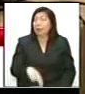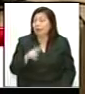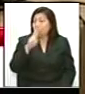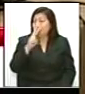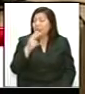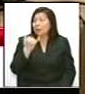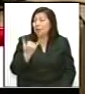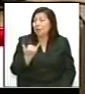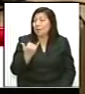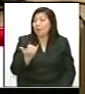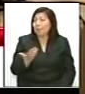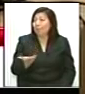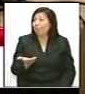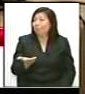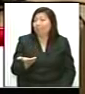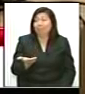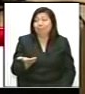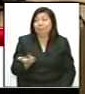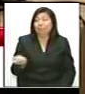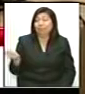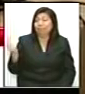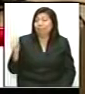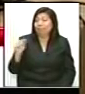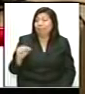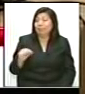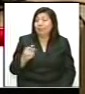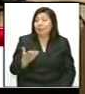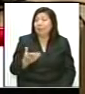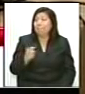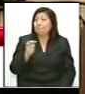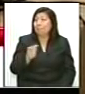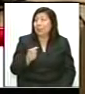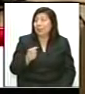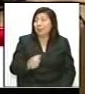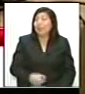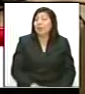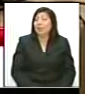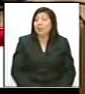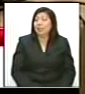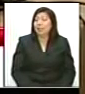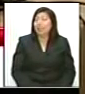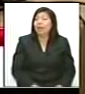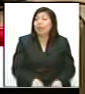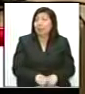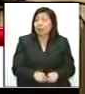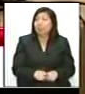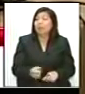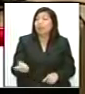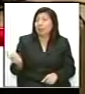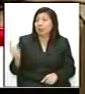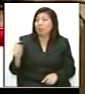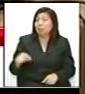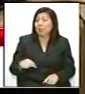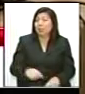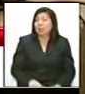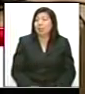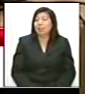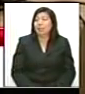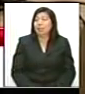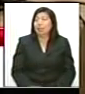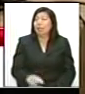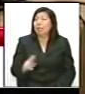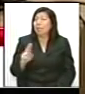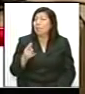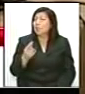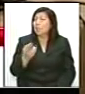hoy en día, parece que al igual que ingresa gente de bien, también hay gente que está cometiendo